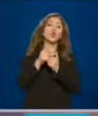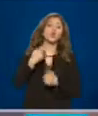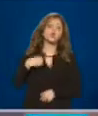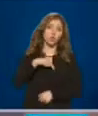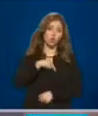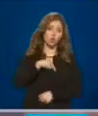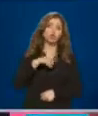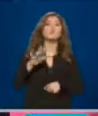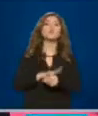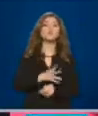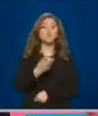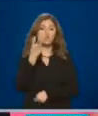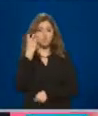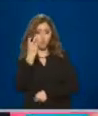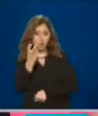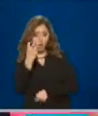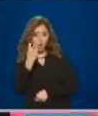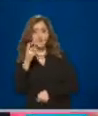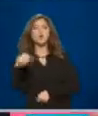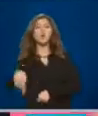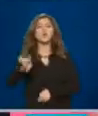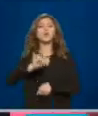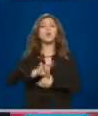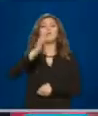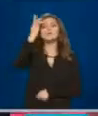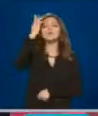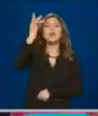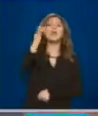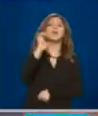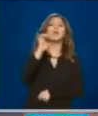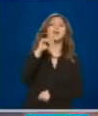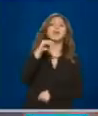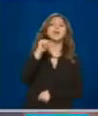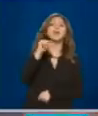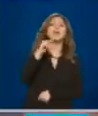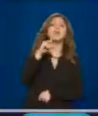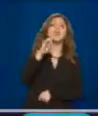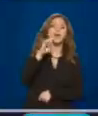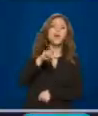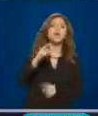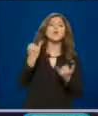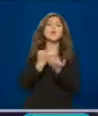es el santo. Pues por eso es el santo, los Manueles. Exactamente. Y a las mulitas.